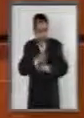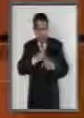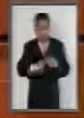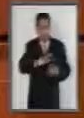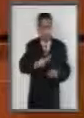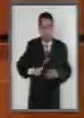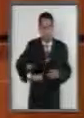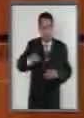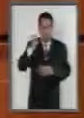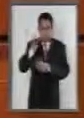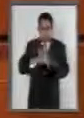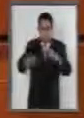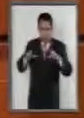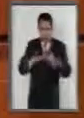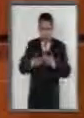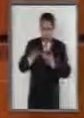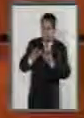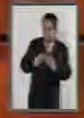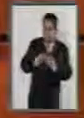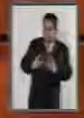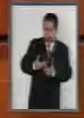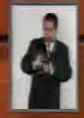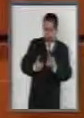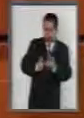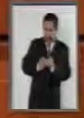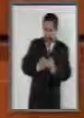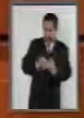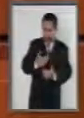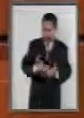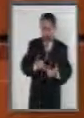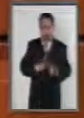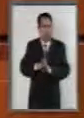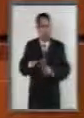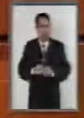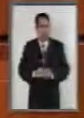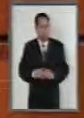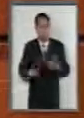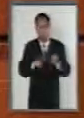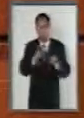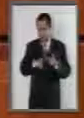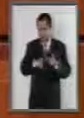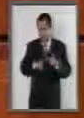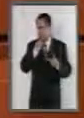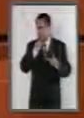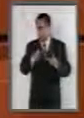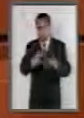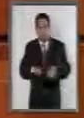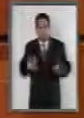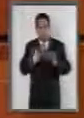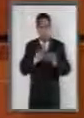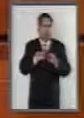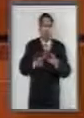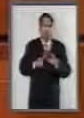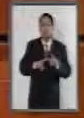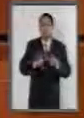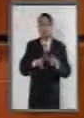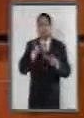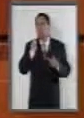para generar sinergias. En segundo lugar, y no por ello menos importante, se encuentra el hecho